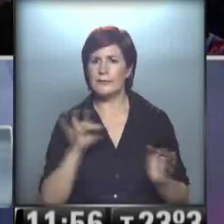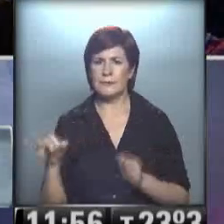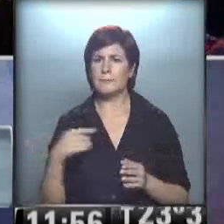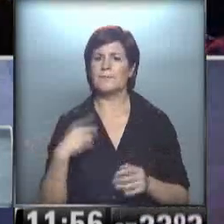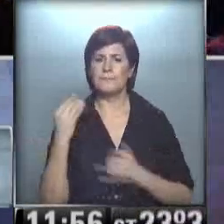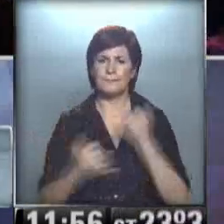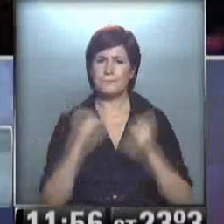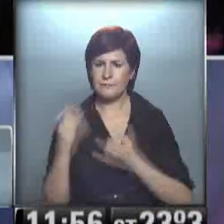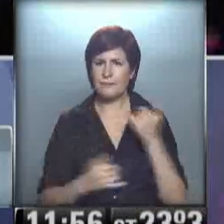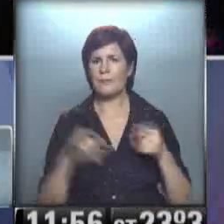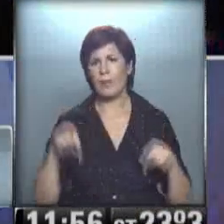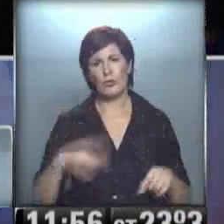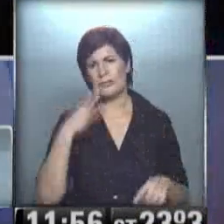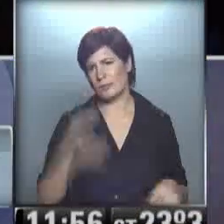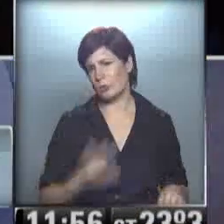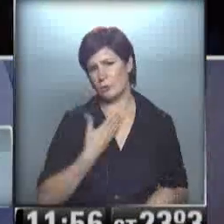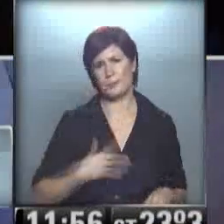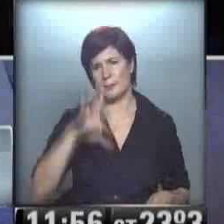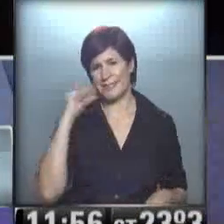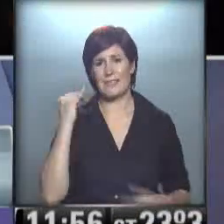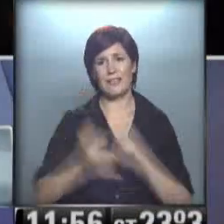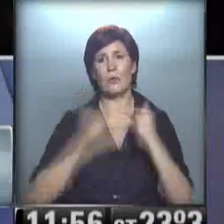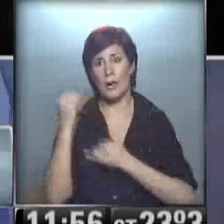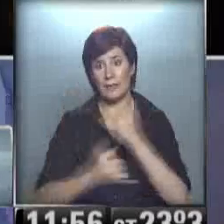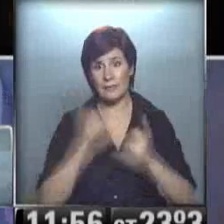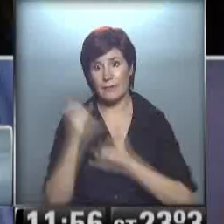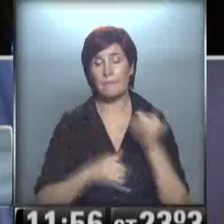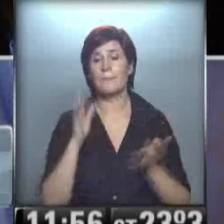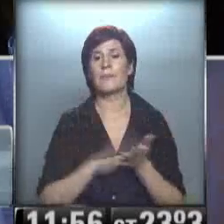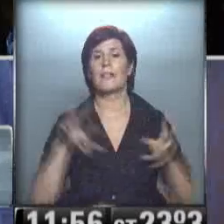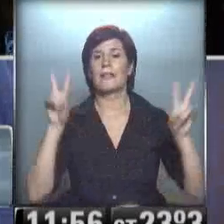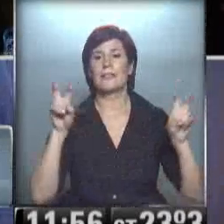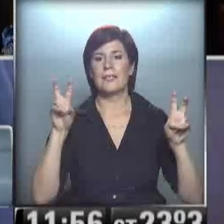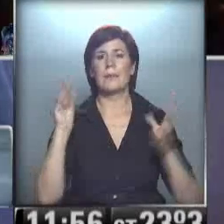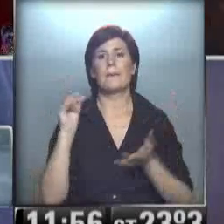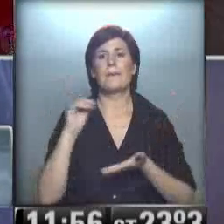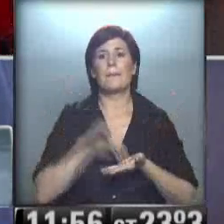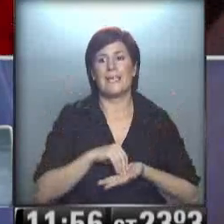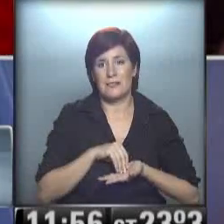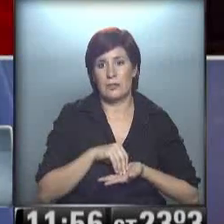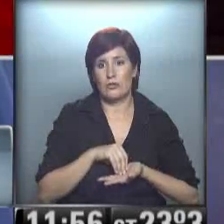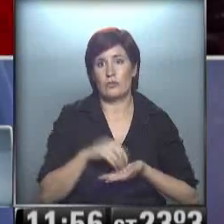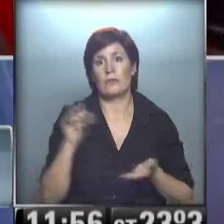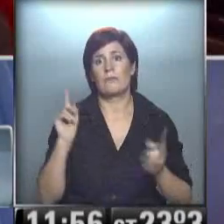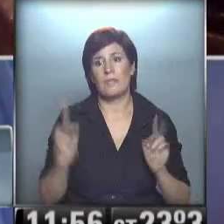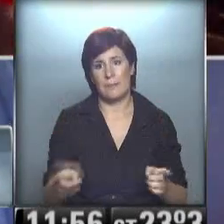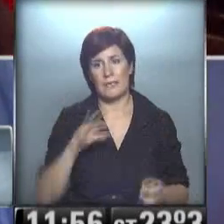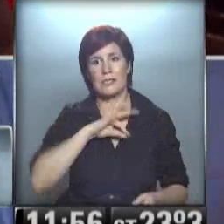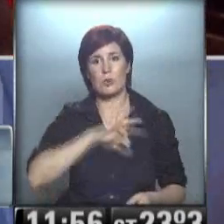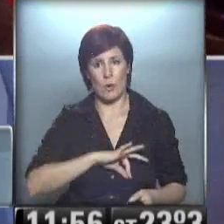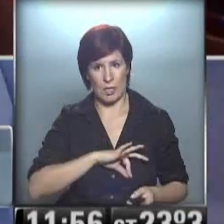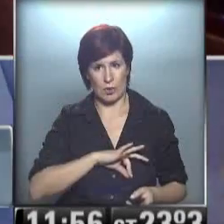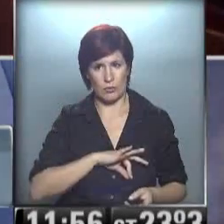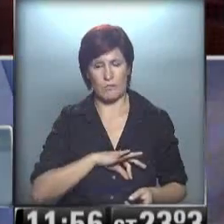informe este que va a hacer la presidenta, el tema este de los precios y el tema de los salarios. En el caso